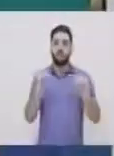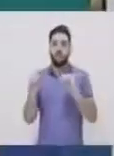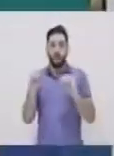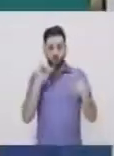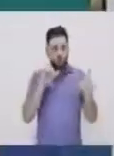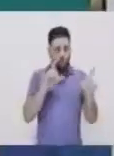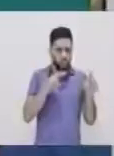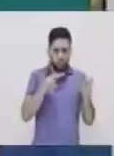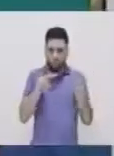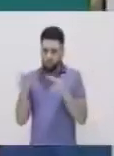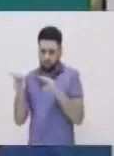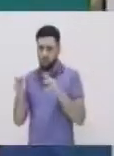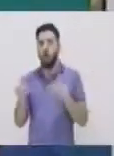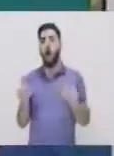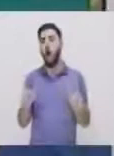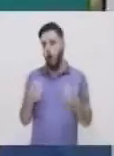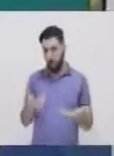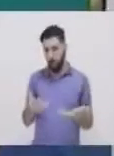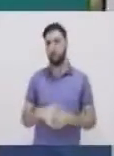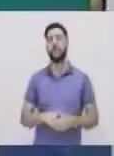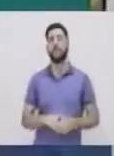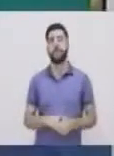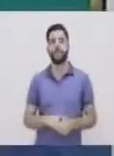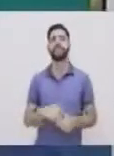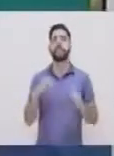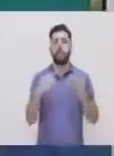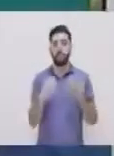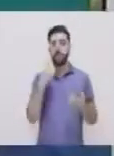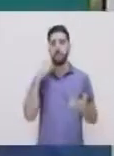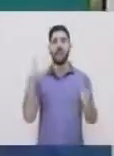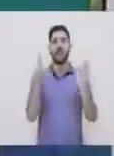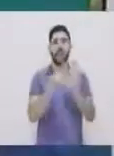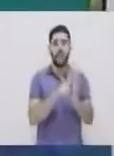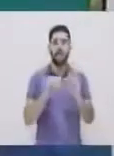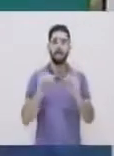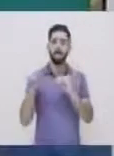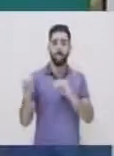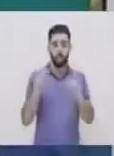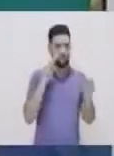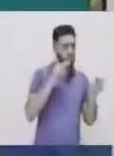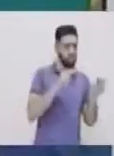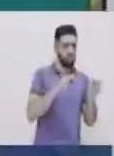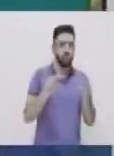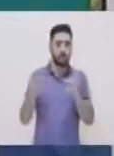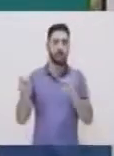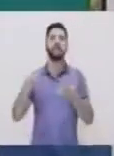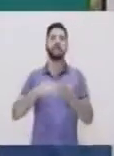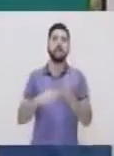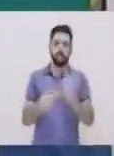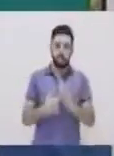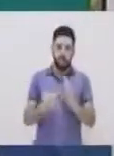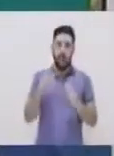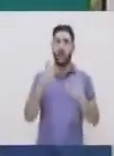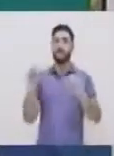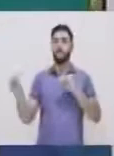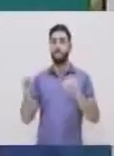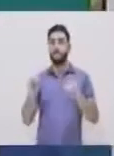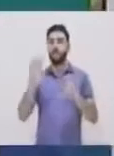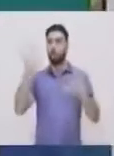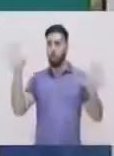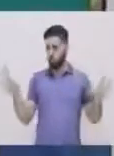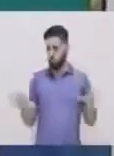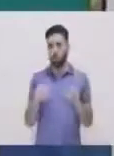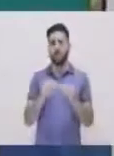movimiento. ¿Qué quiere decir esta ley? Bueno, la ley de conservación de movimiento indica que la cantidad de movimiento